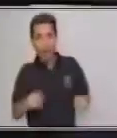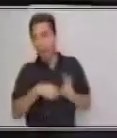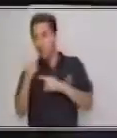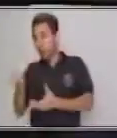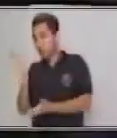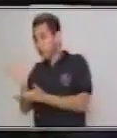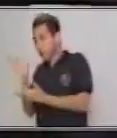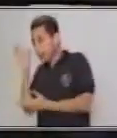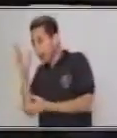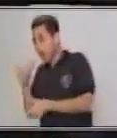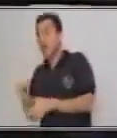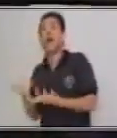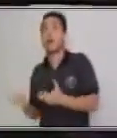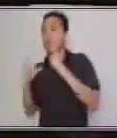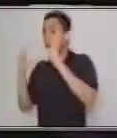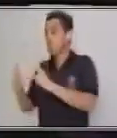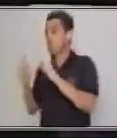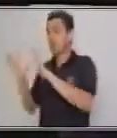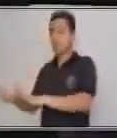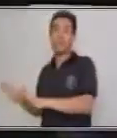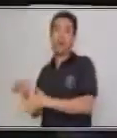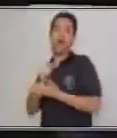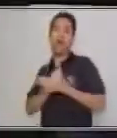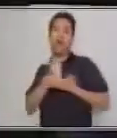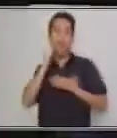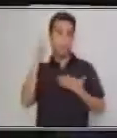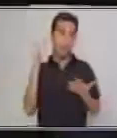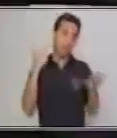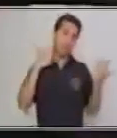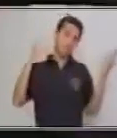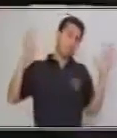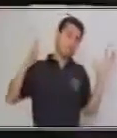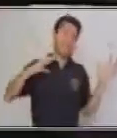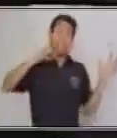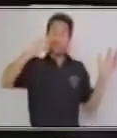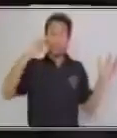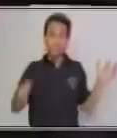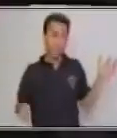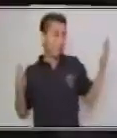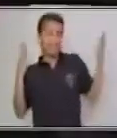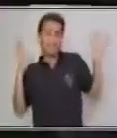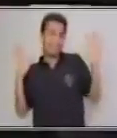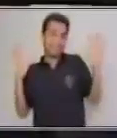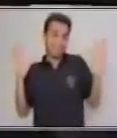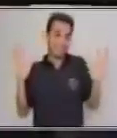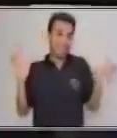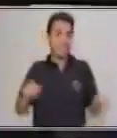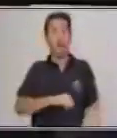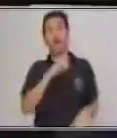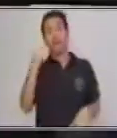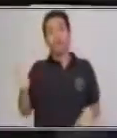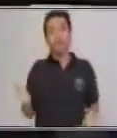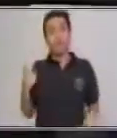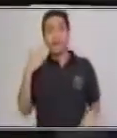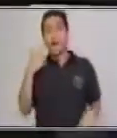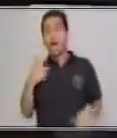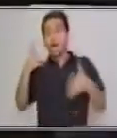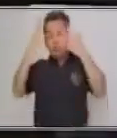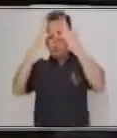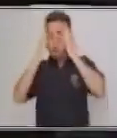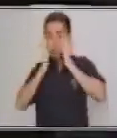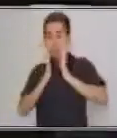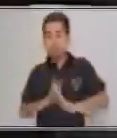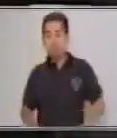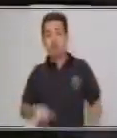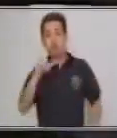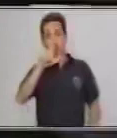¿Sí o no? Bueno, habrá que ver. También tenemos la historia de la Llorona, ese que sale a llamar a sus hijos porque